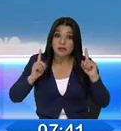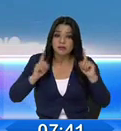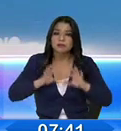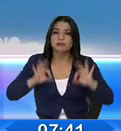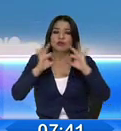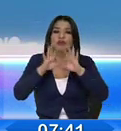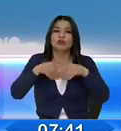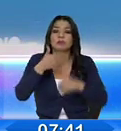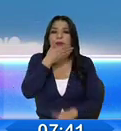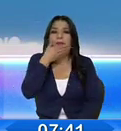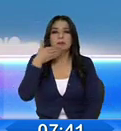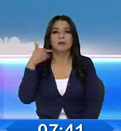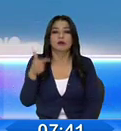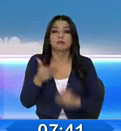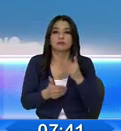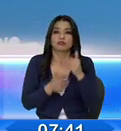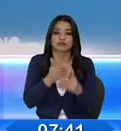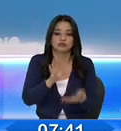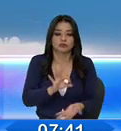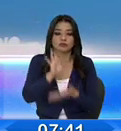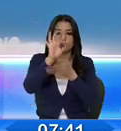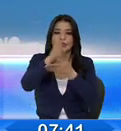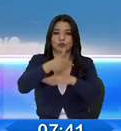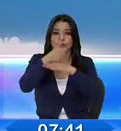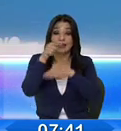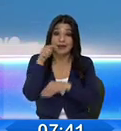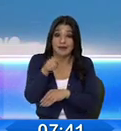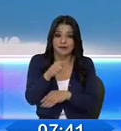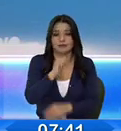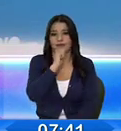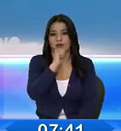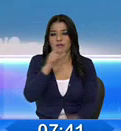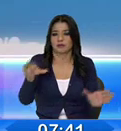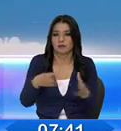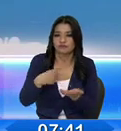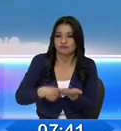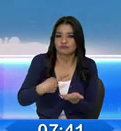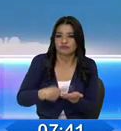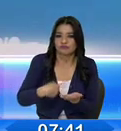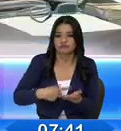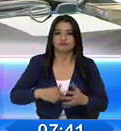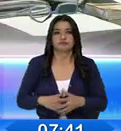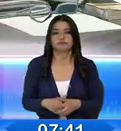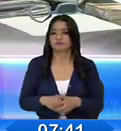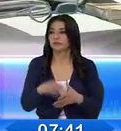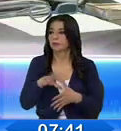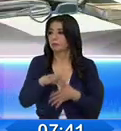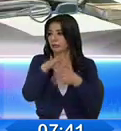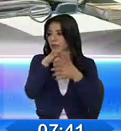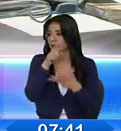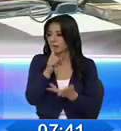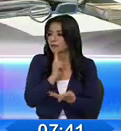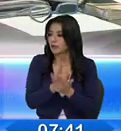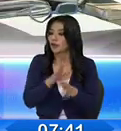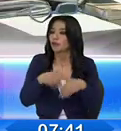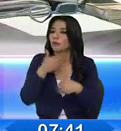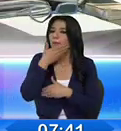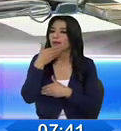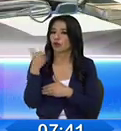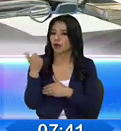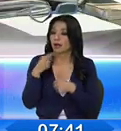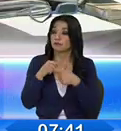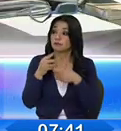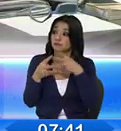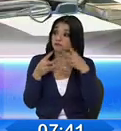mejorar los procesos de designación y me parece que ahí falta un debate pendiente y cómo mejorar efectivamente para que la transparencia